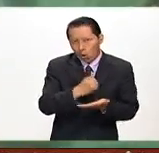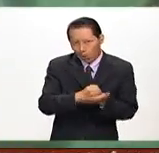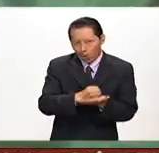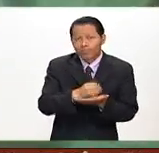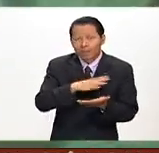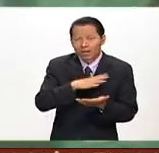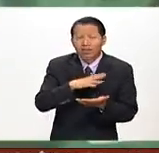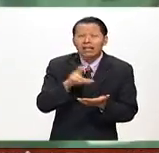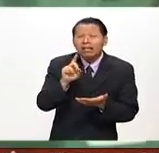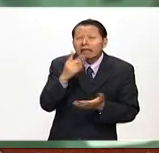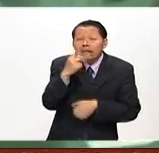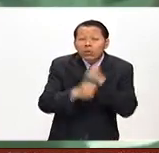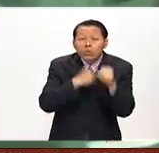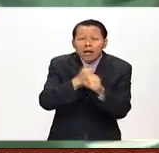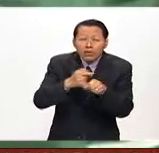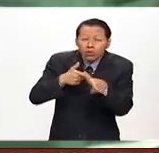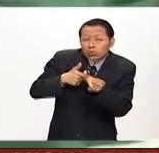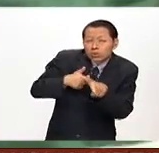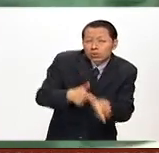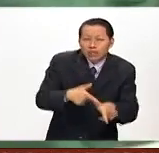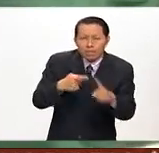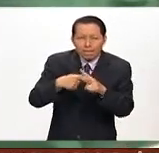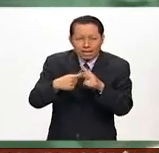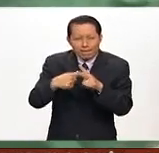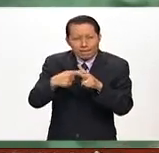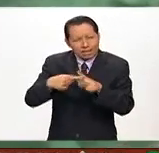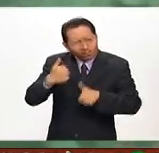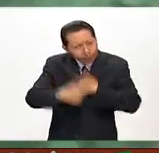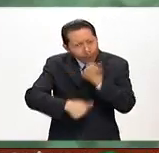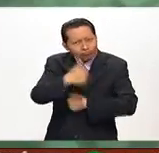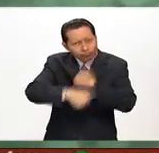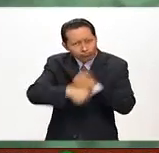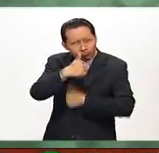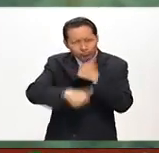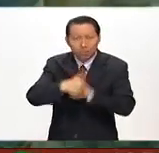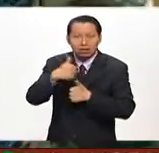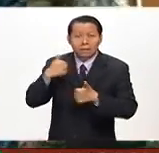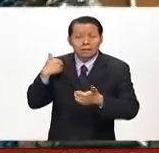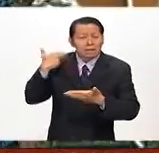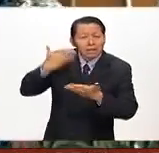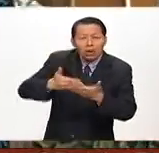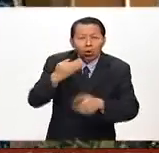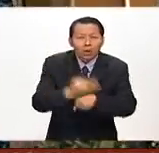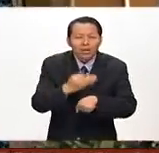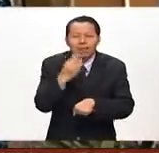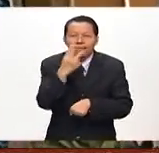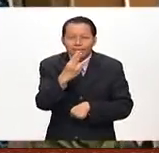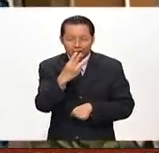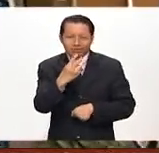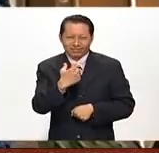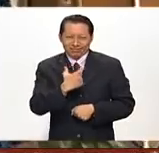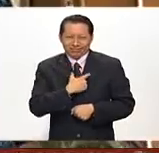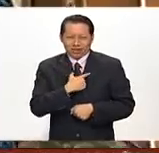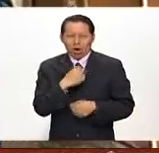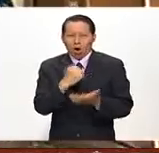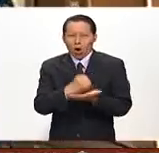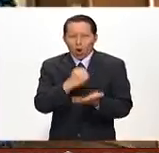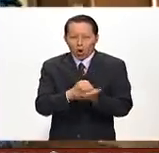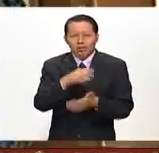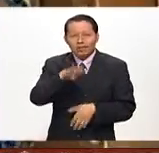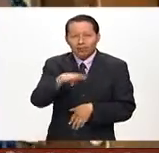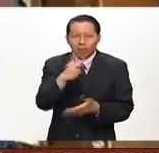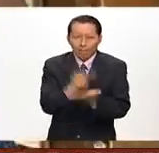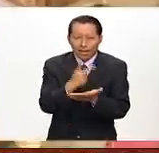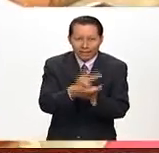años concursando en la Olimpiada Internacional de Matemáticas y a la fecha ha logrado 3 medallas de oro, 19 de